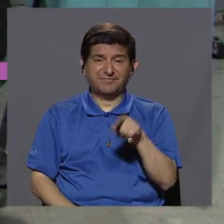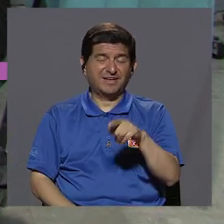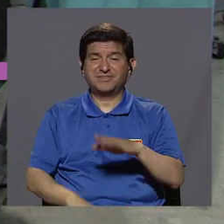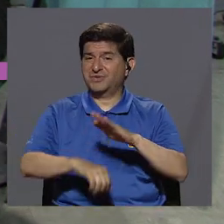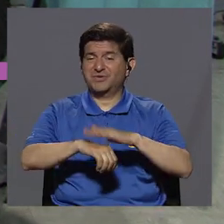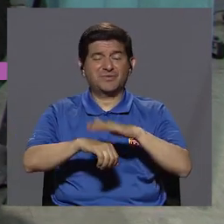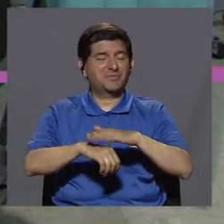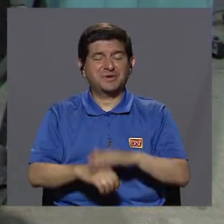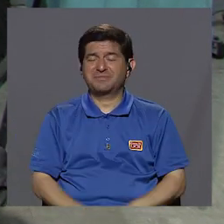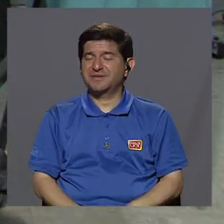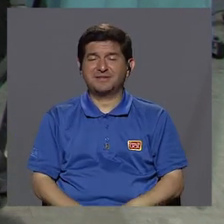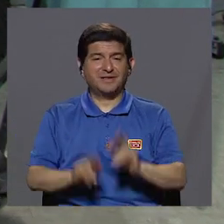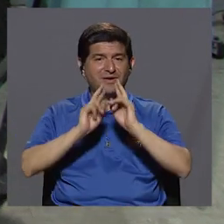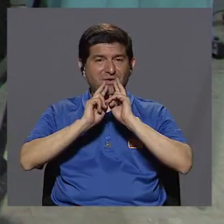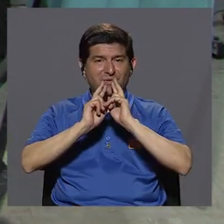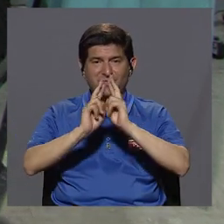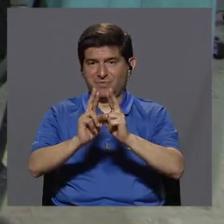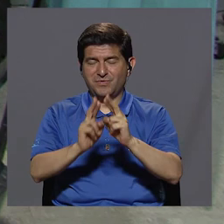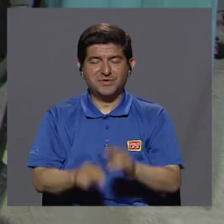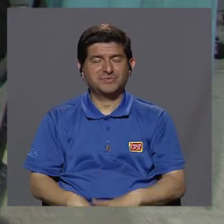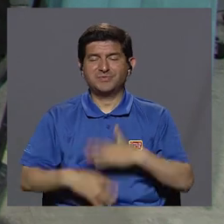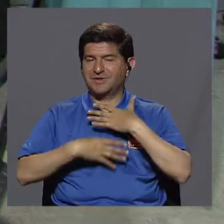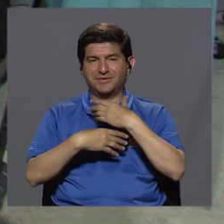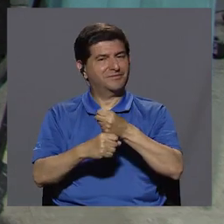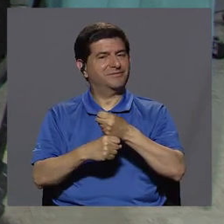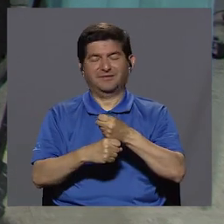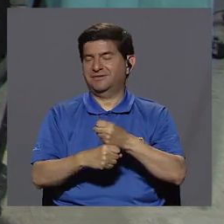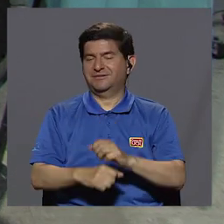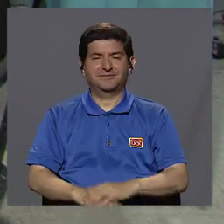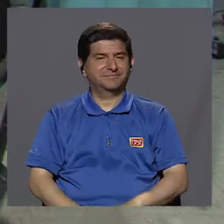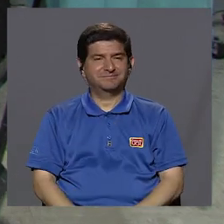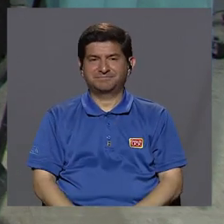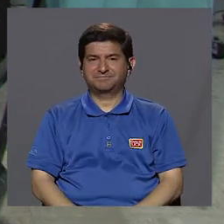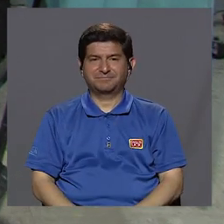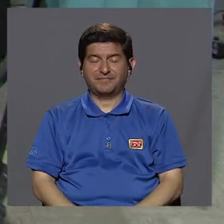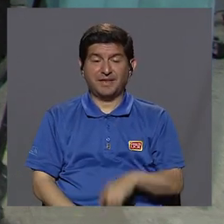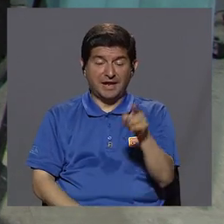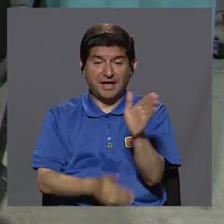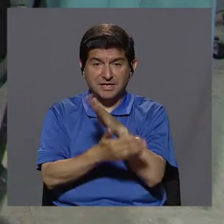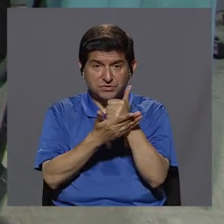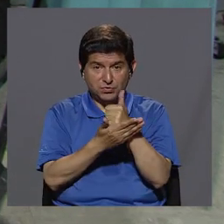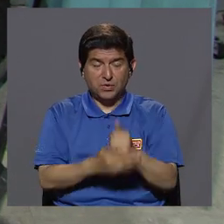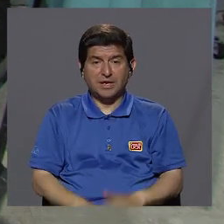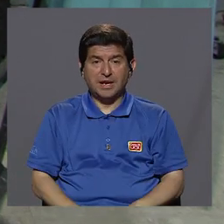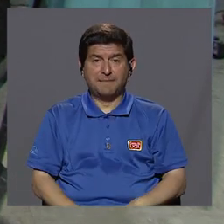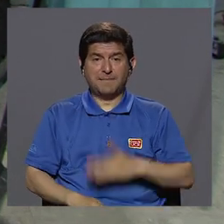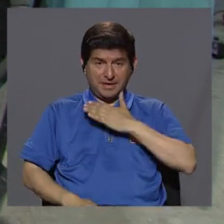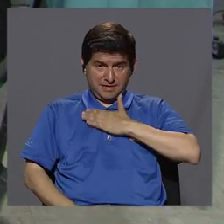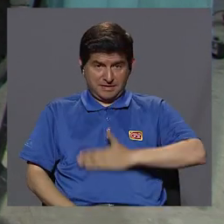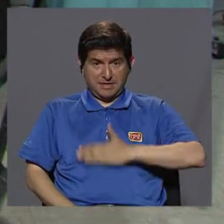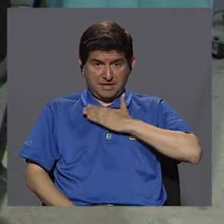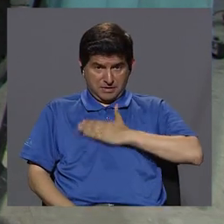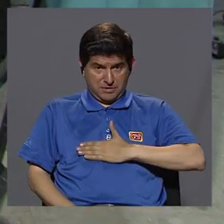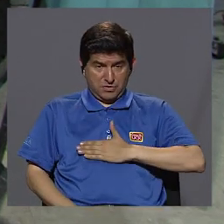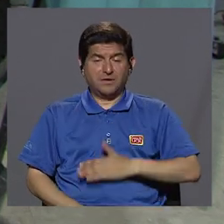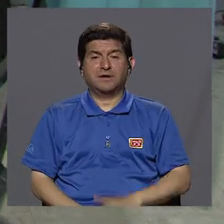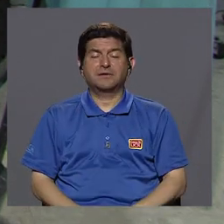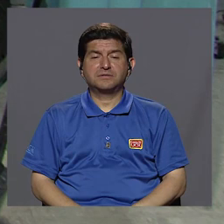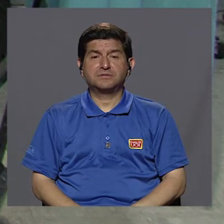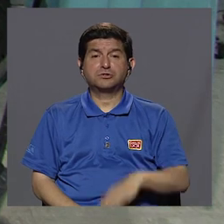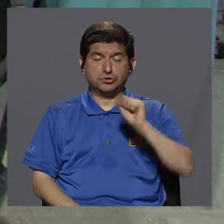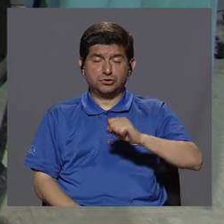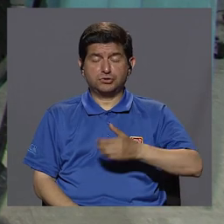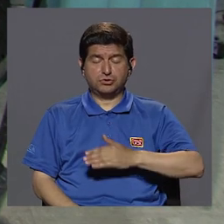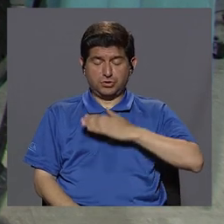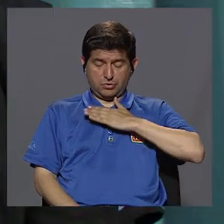no nos da una prueba de esfuerzo confiable y eso es en la parte superior digamos en el tórax es donde sea donde se pone ahora